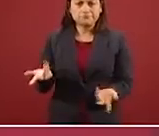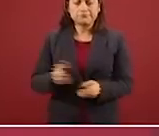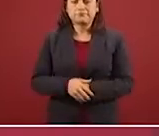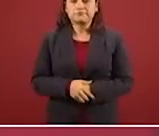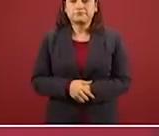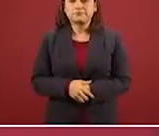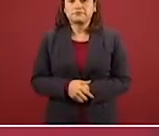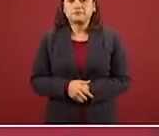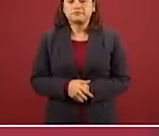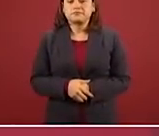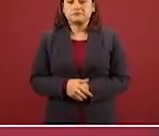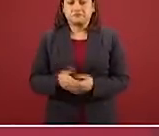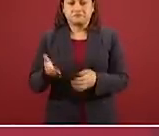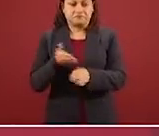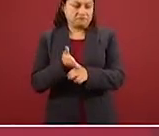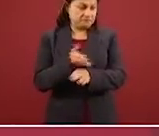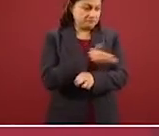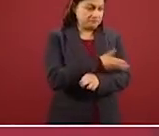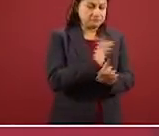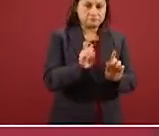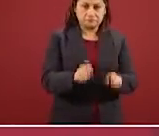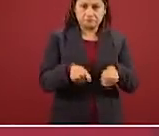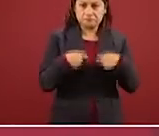millones de años.